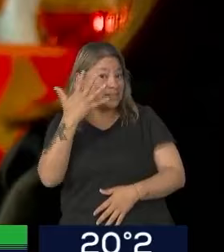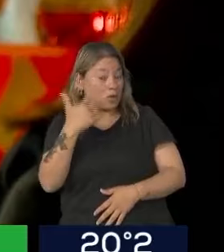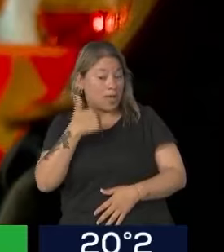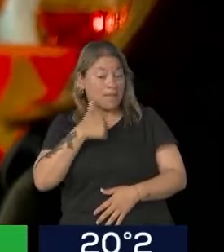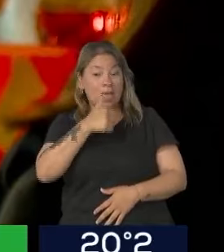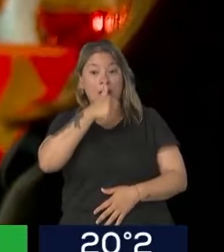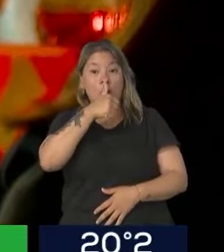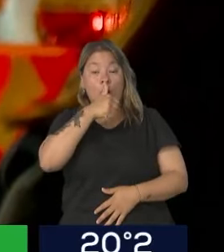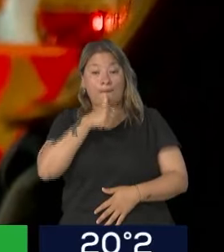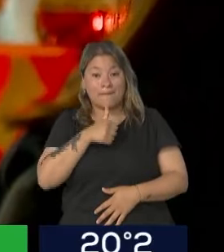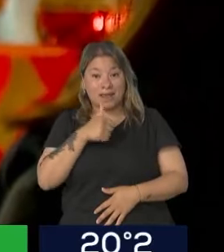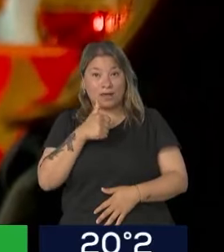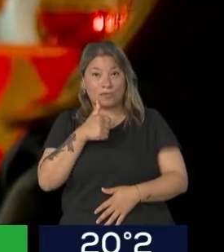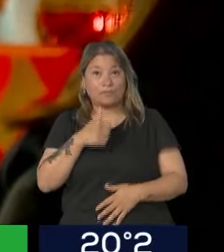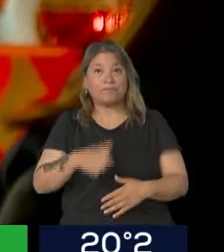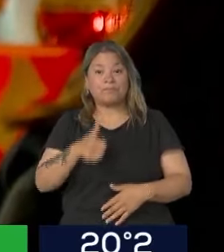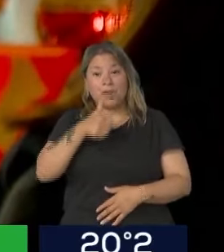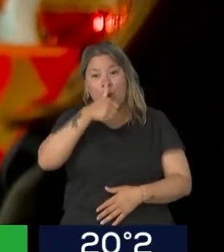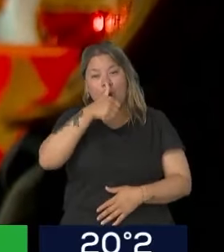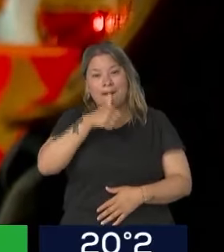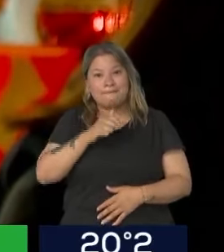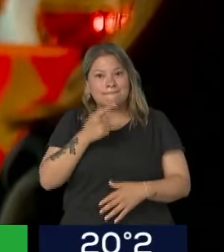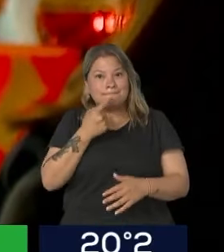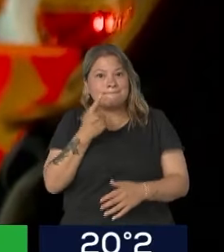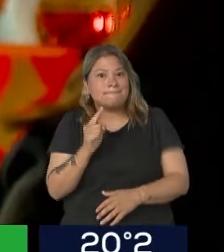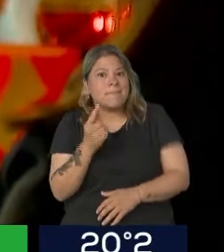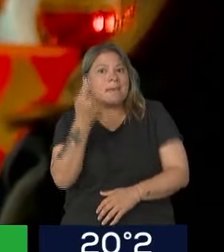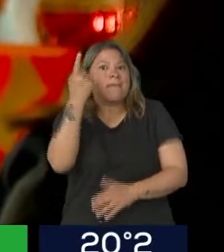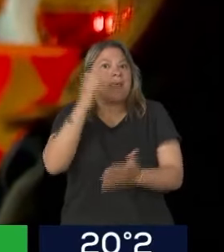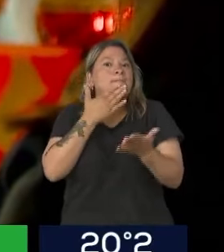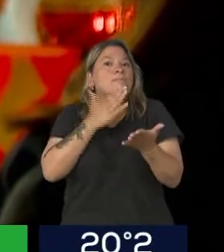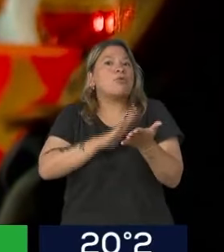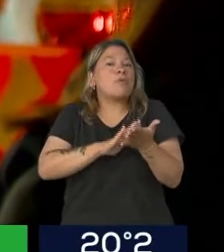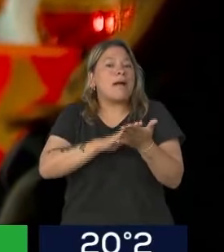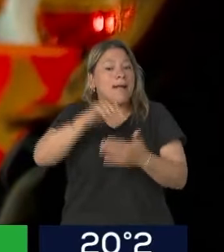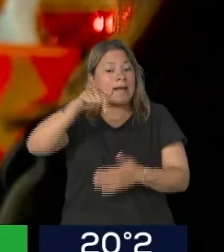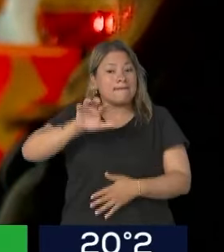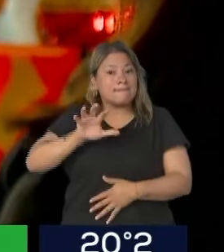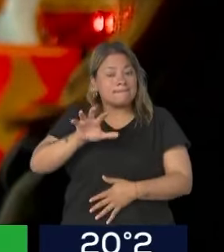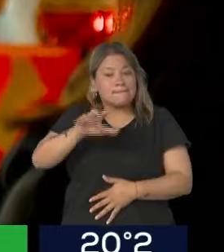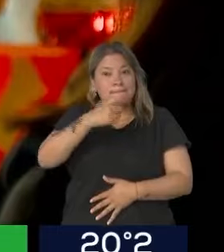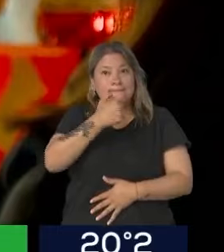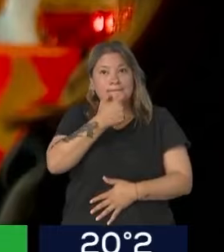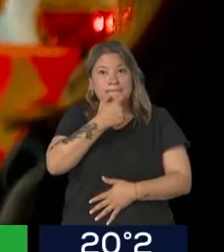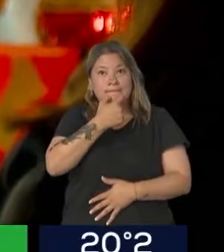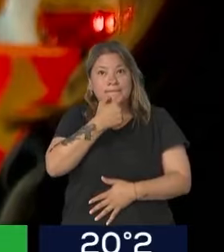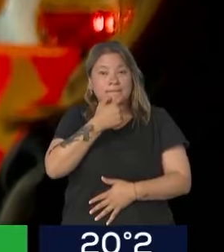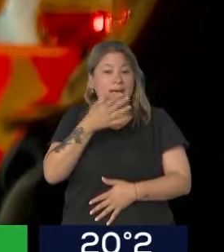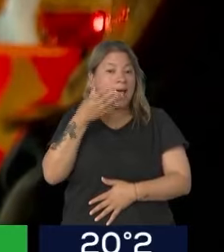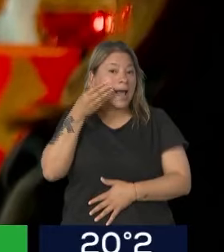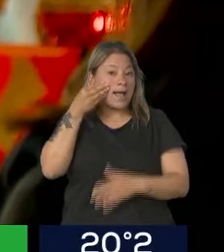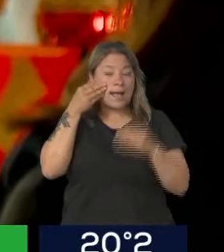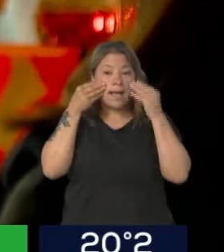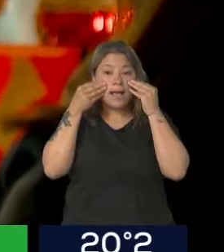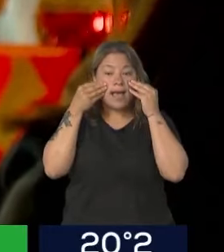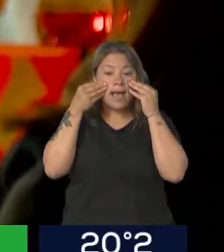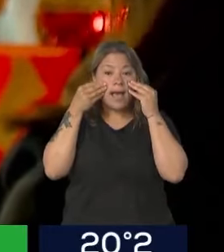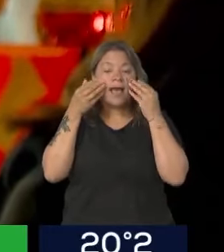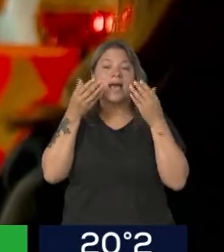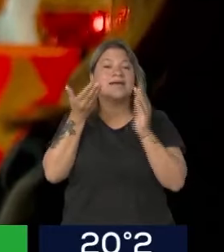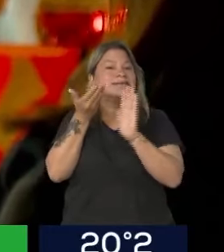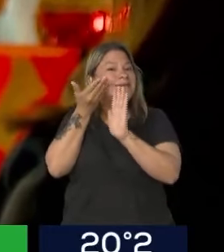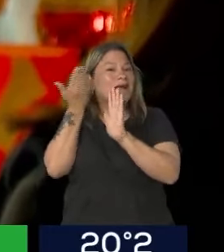fue una operación experimental acá en Mendoza. Donde me sacaron carne de los costados, de los cachetitos,